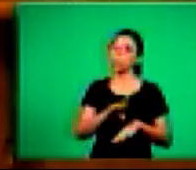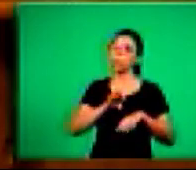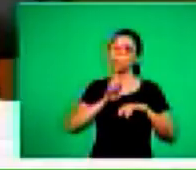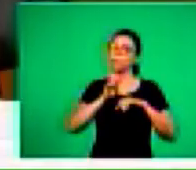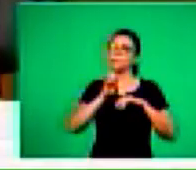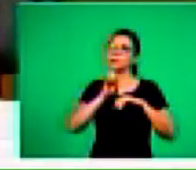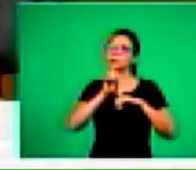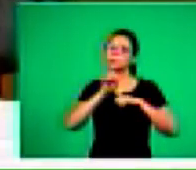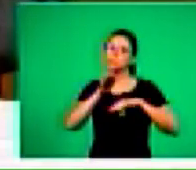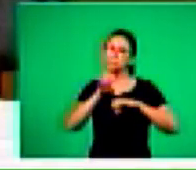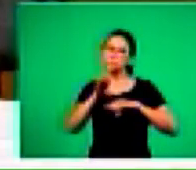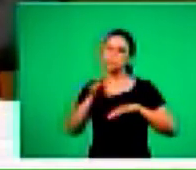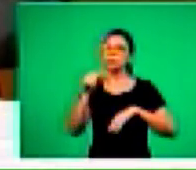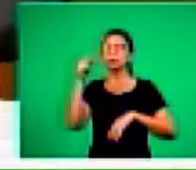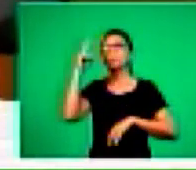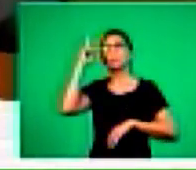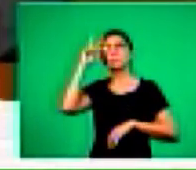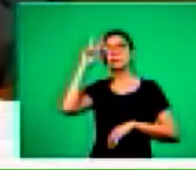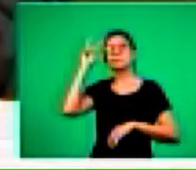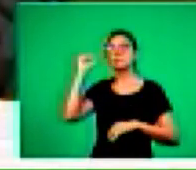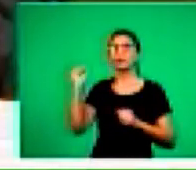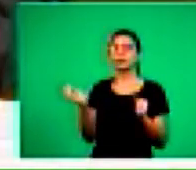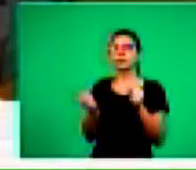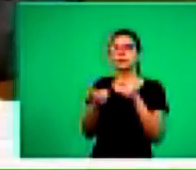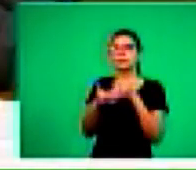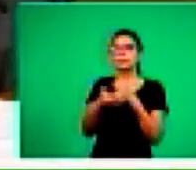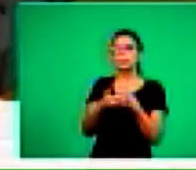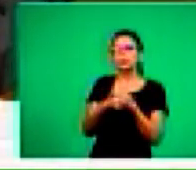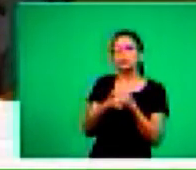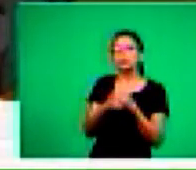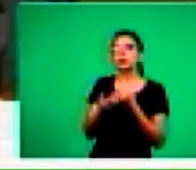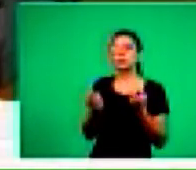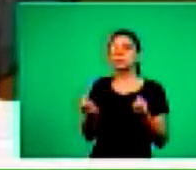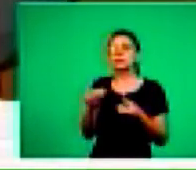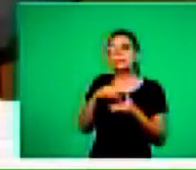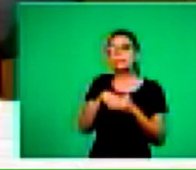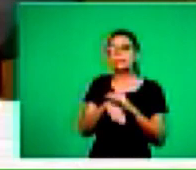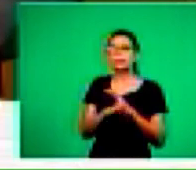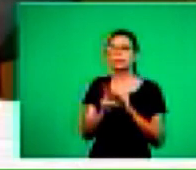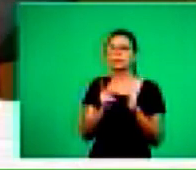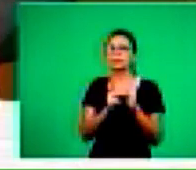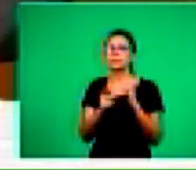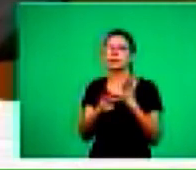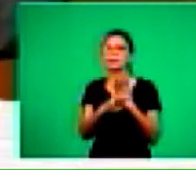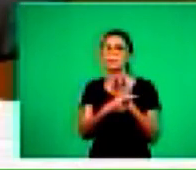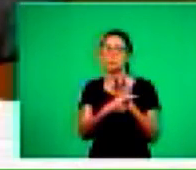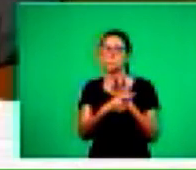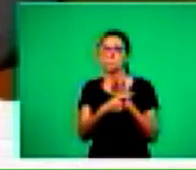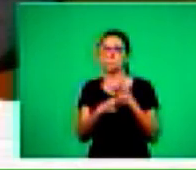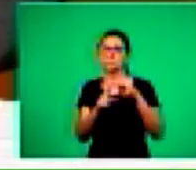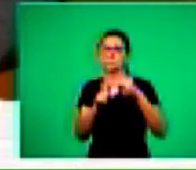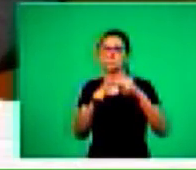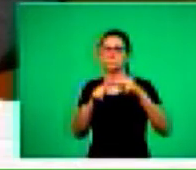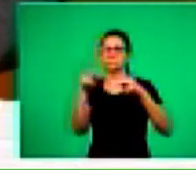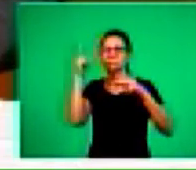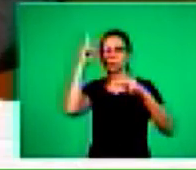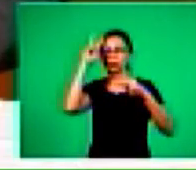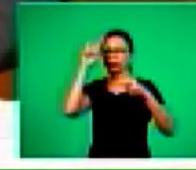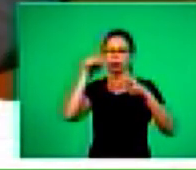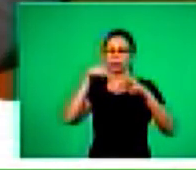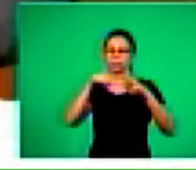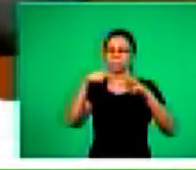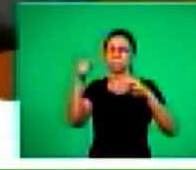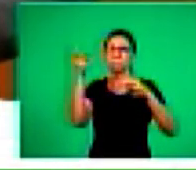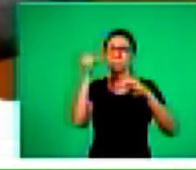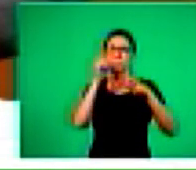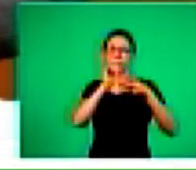historia pero detrás de esta historia tenía un carácter profético en la parábola esto va a quedar más claro a